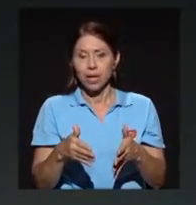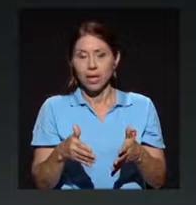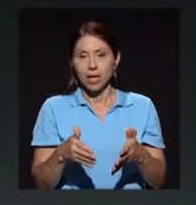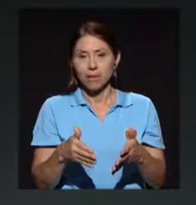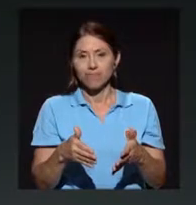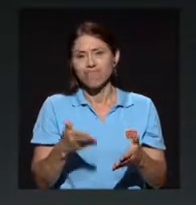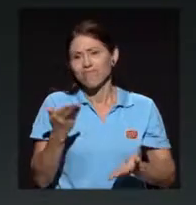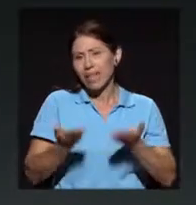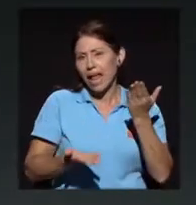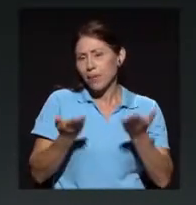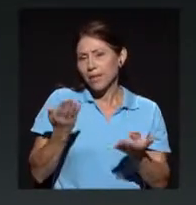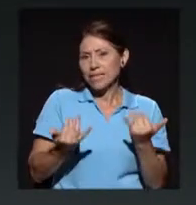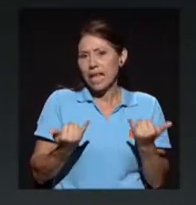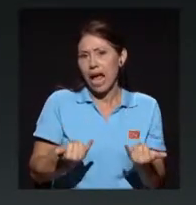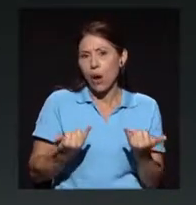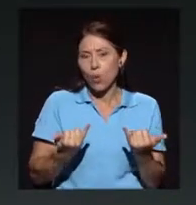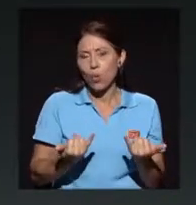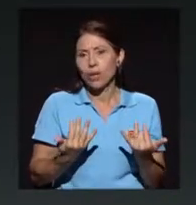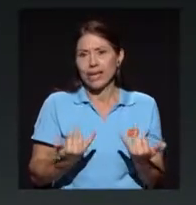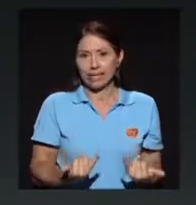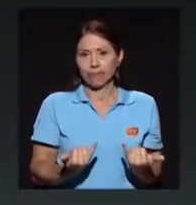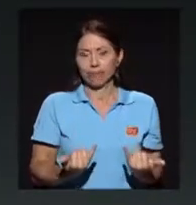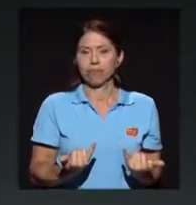tal vez ahora en estado